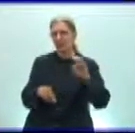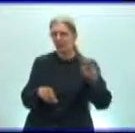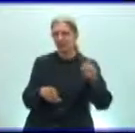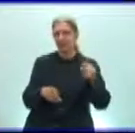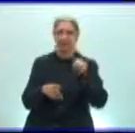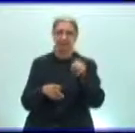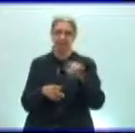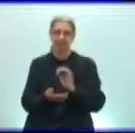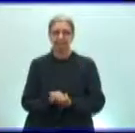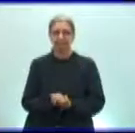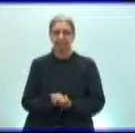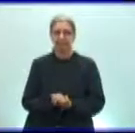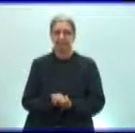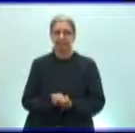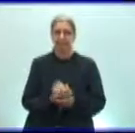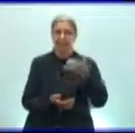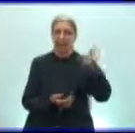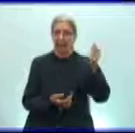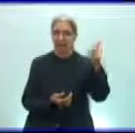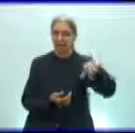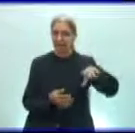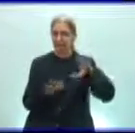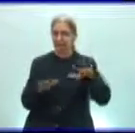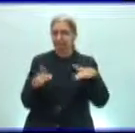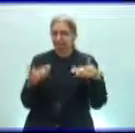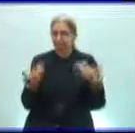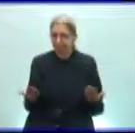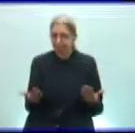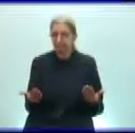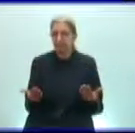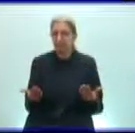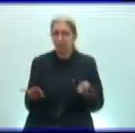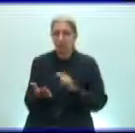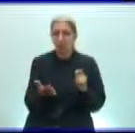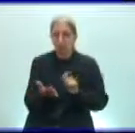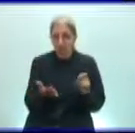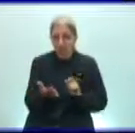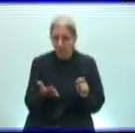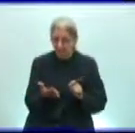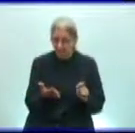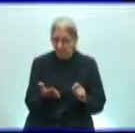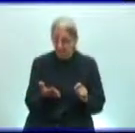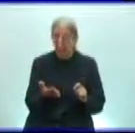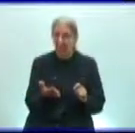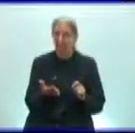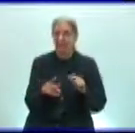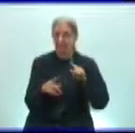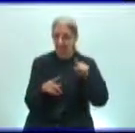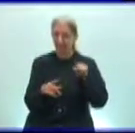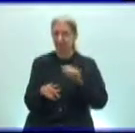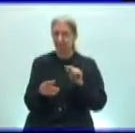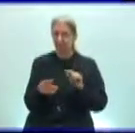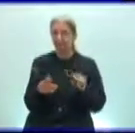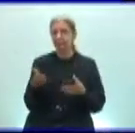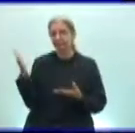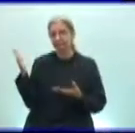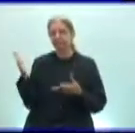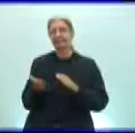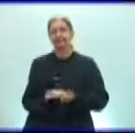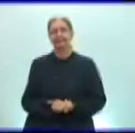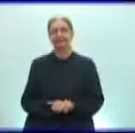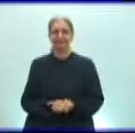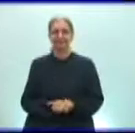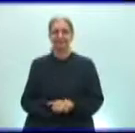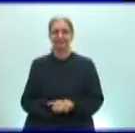siguientes. Esta es la primera ecuación. Vamos a copiar el enunciado y esa ecuación.